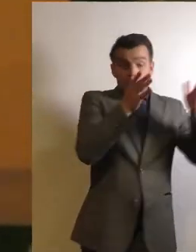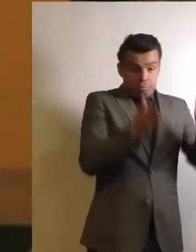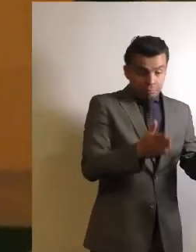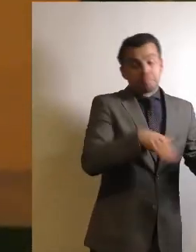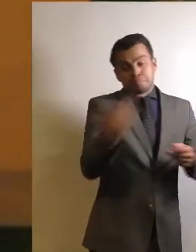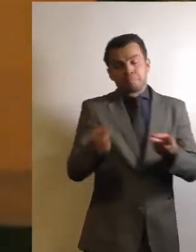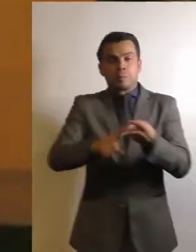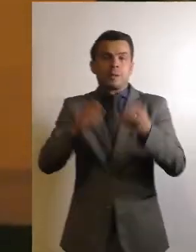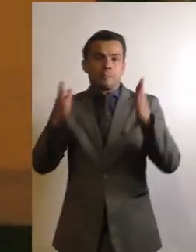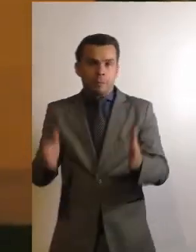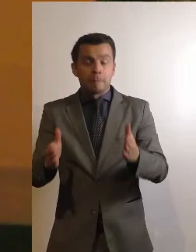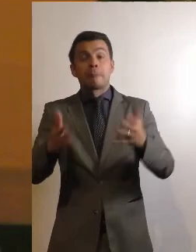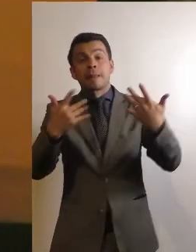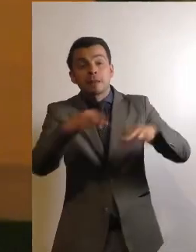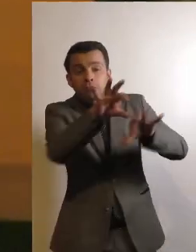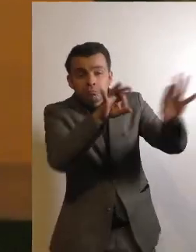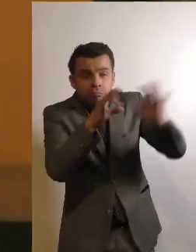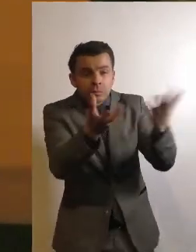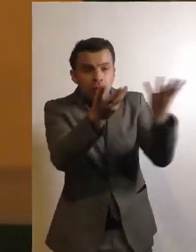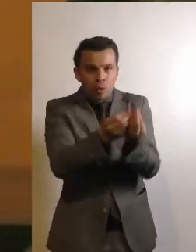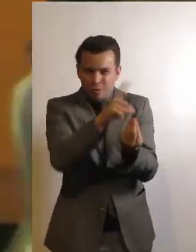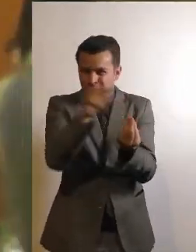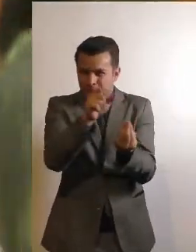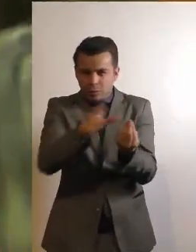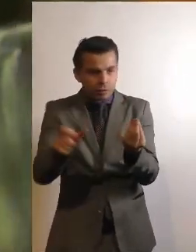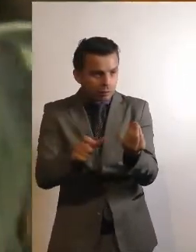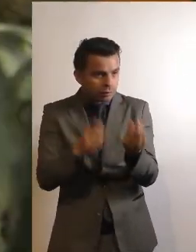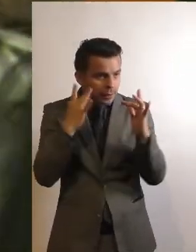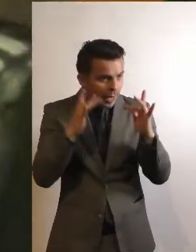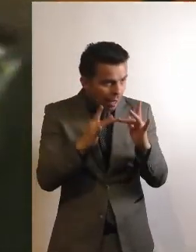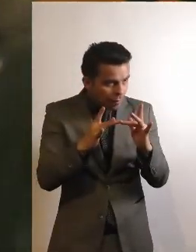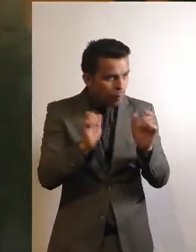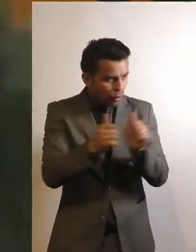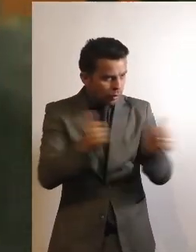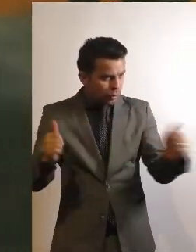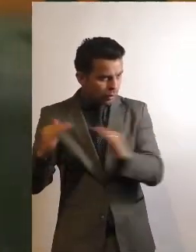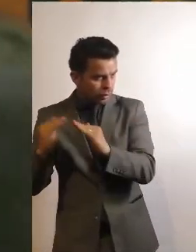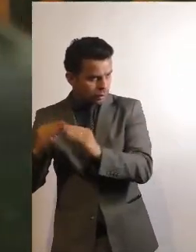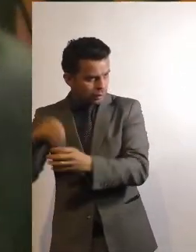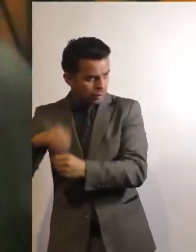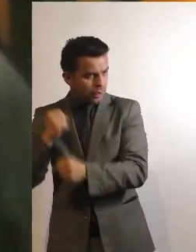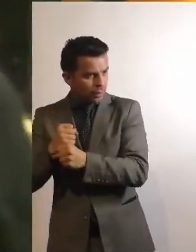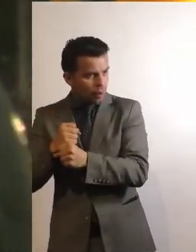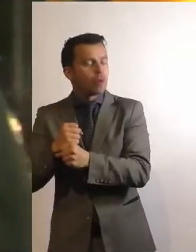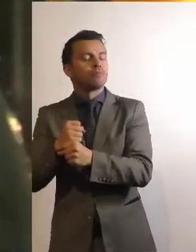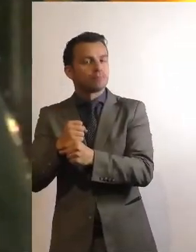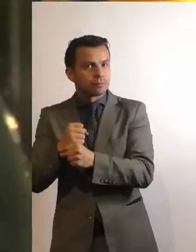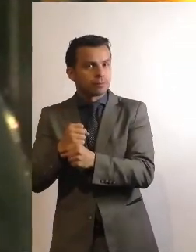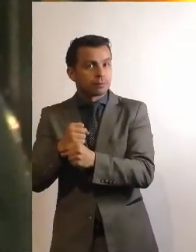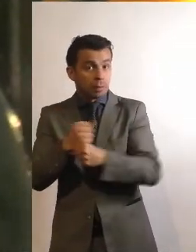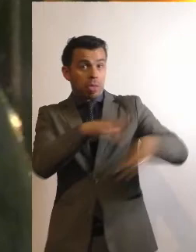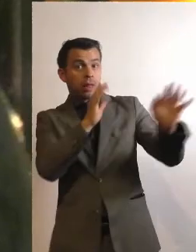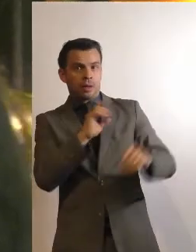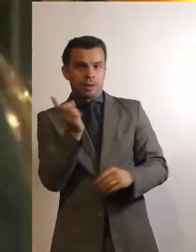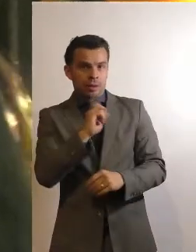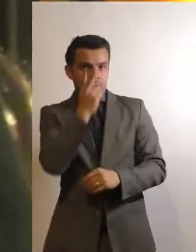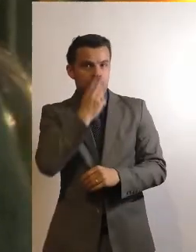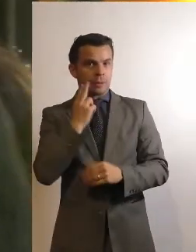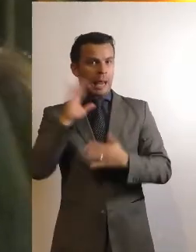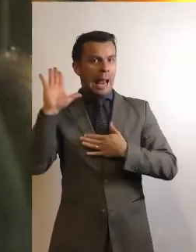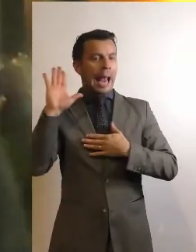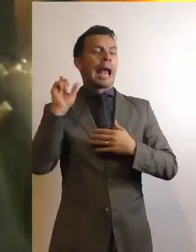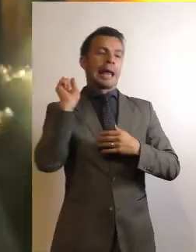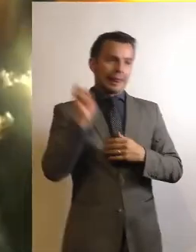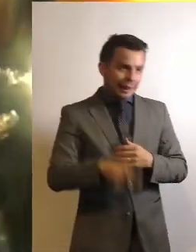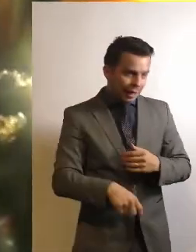las personas son aptas para teletrabajar. Tenemos un compromiso de capacitarlas, porque muchos no sabemos teletrabajar